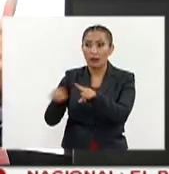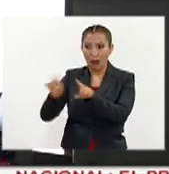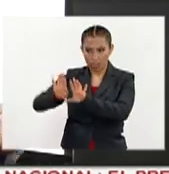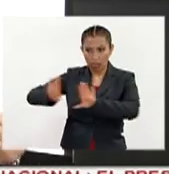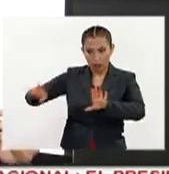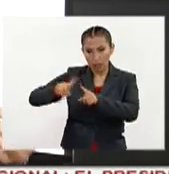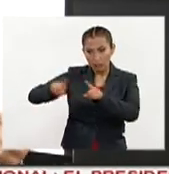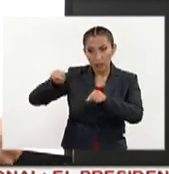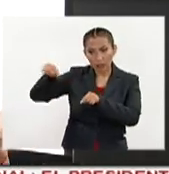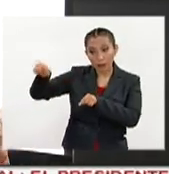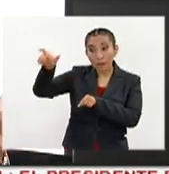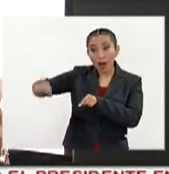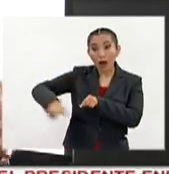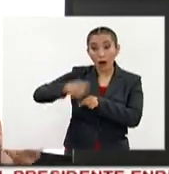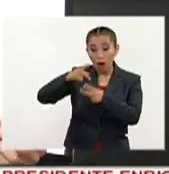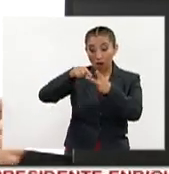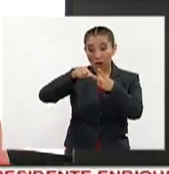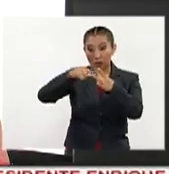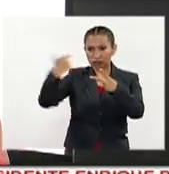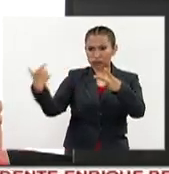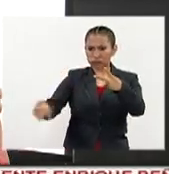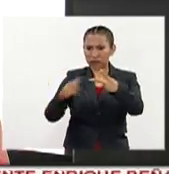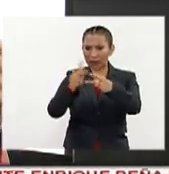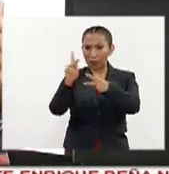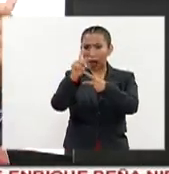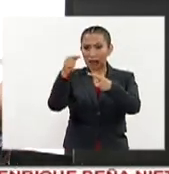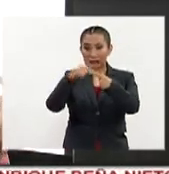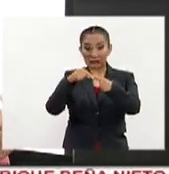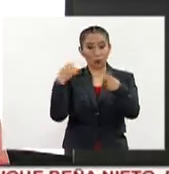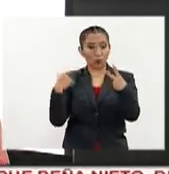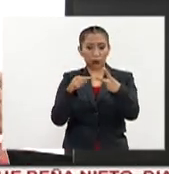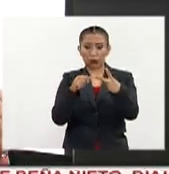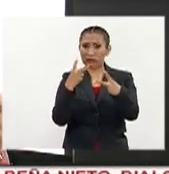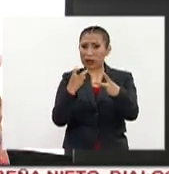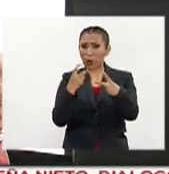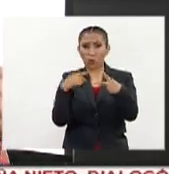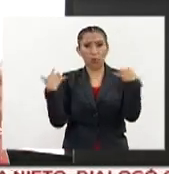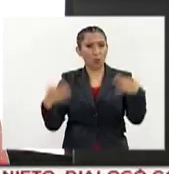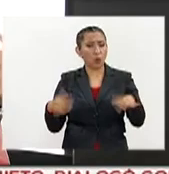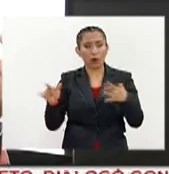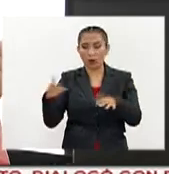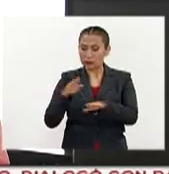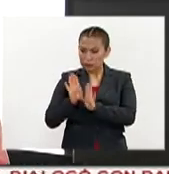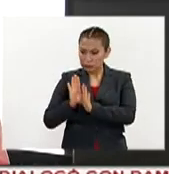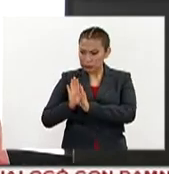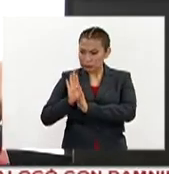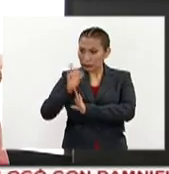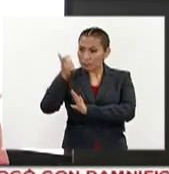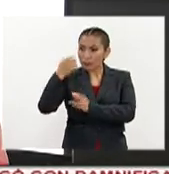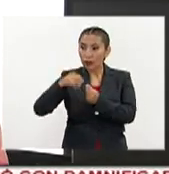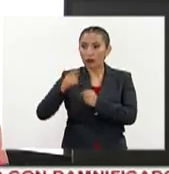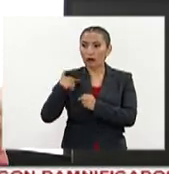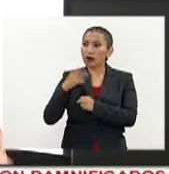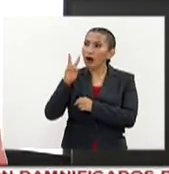aspectos. Es la segunda economía del mundo, con un crecimiento sostenido que muchos países ya quisieran